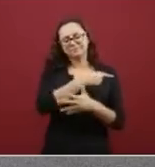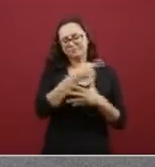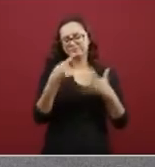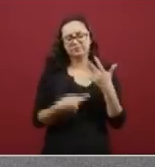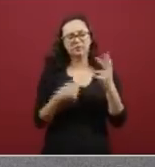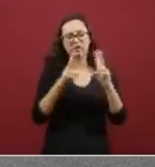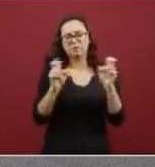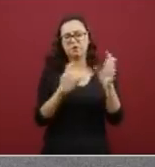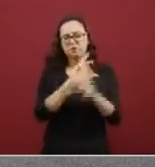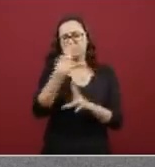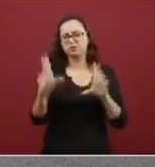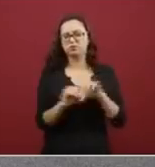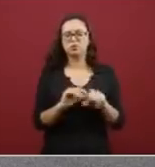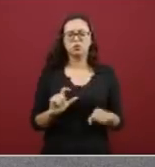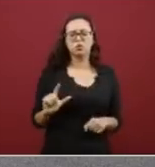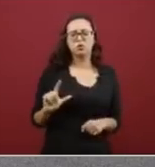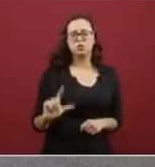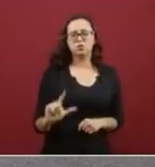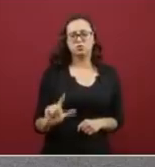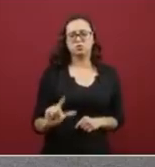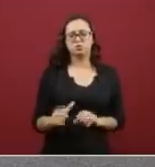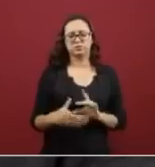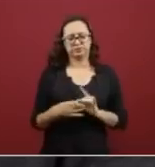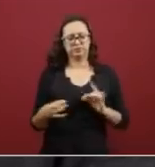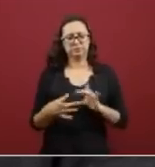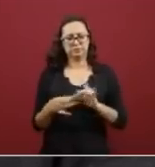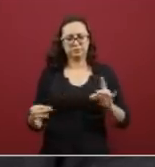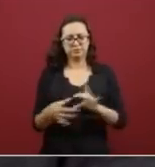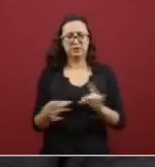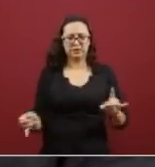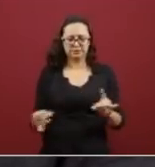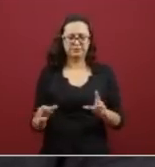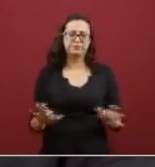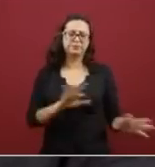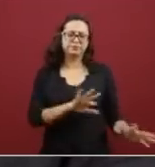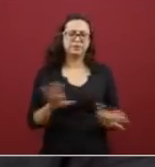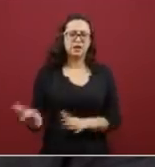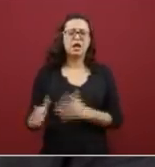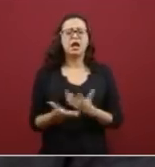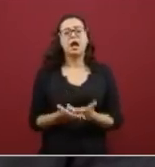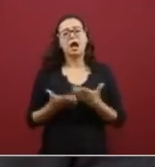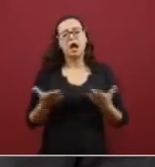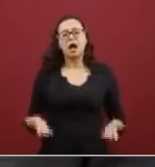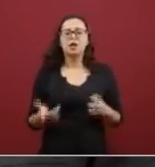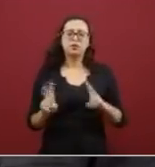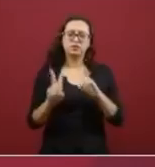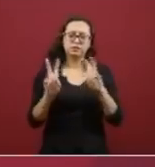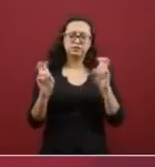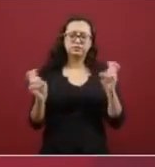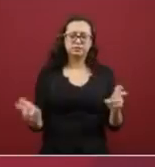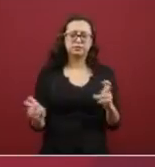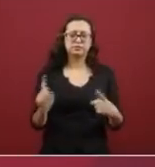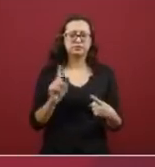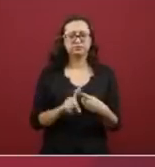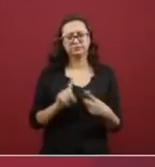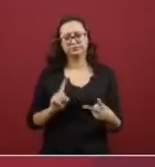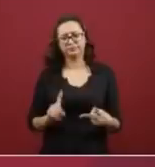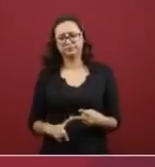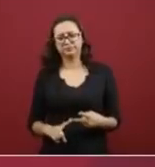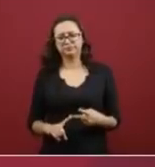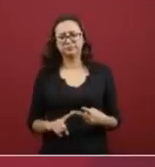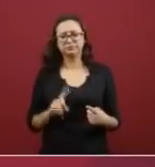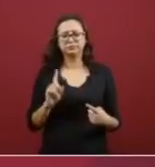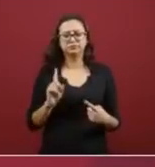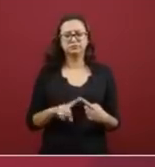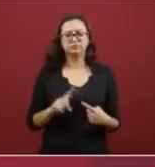El presidente Andrés Manuel López Obrador informó que se llegó a un acuerdo inicial con los maestros de la Coordinadora Nacional de Trabajadores de la Educación,